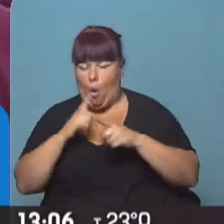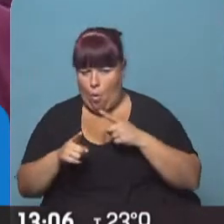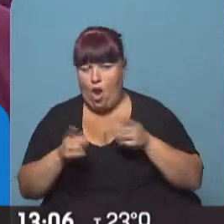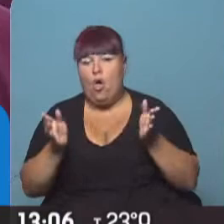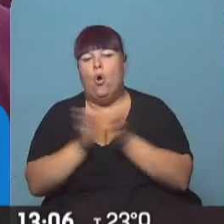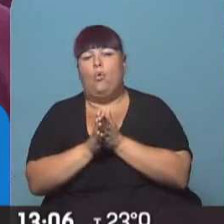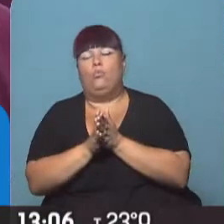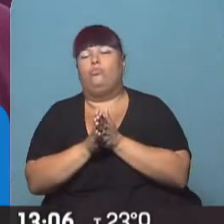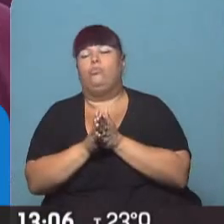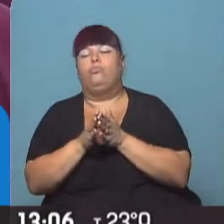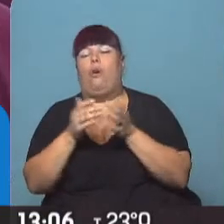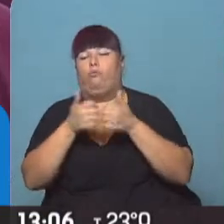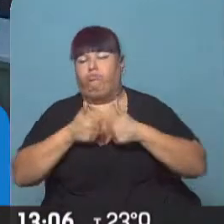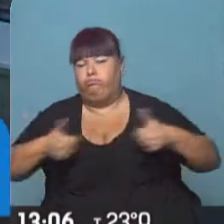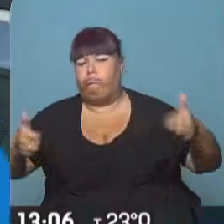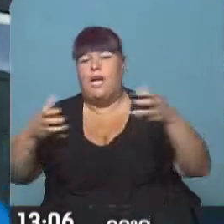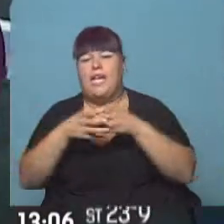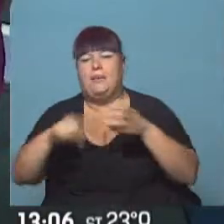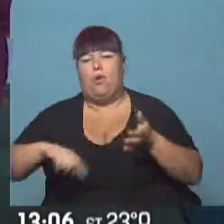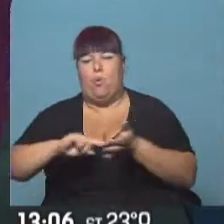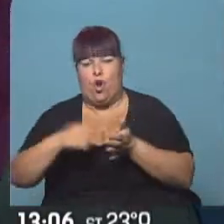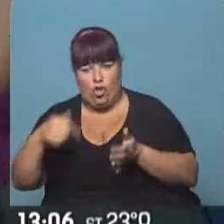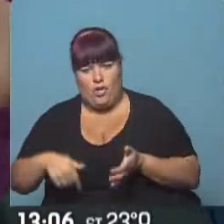con un despliegue de todos los equipos que tiene la Ciudad de Buenos